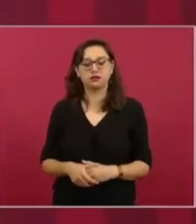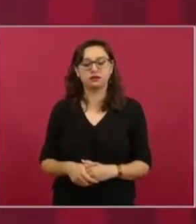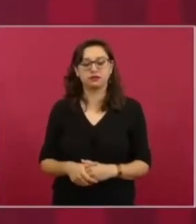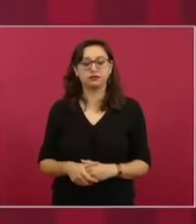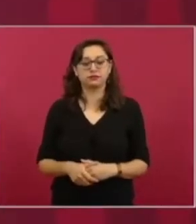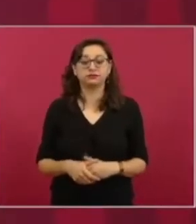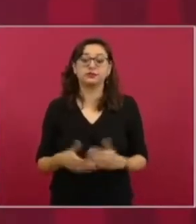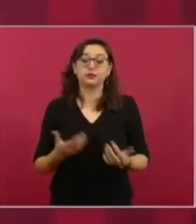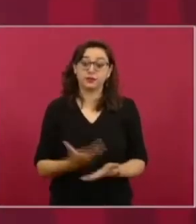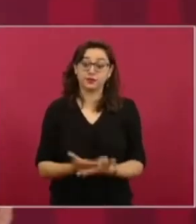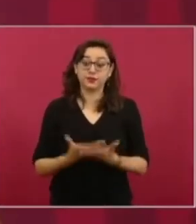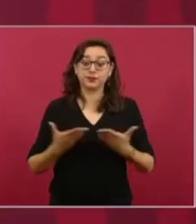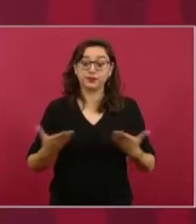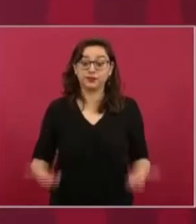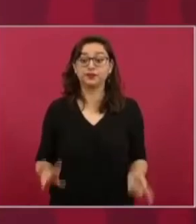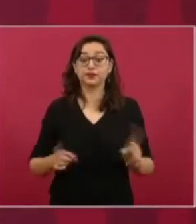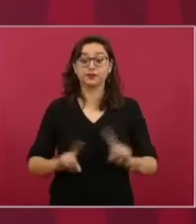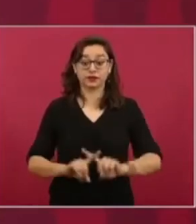Ahora es distinto.